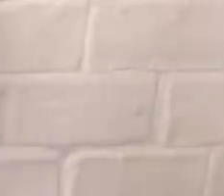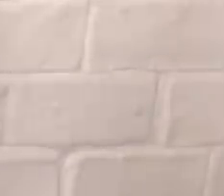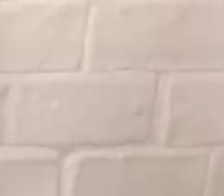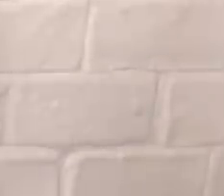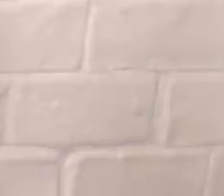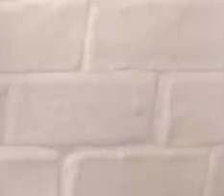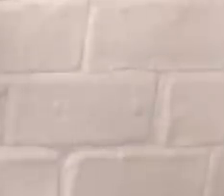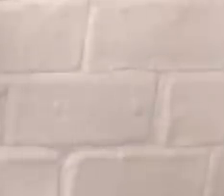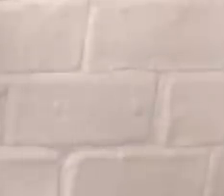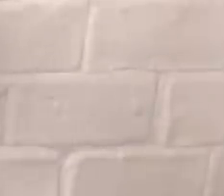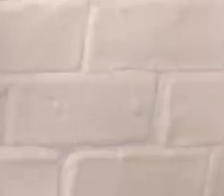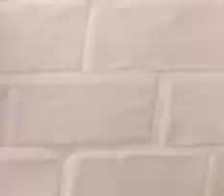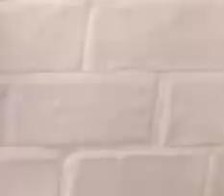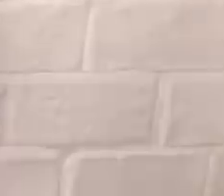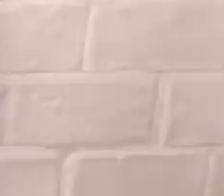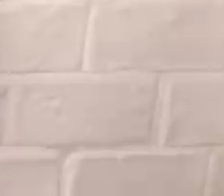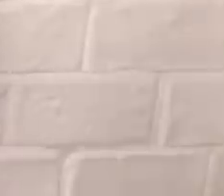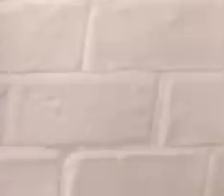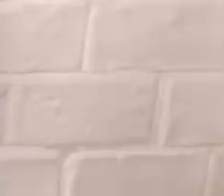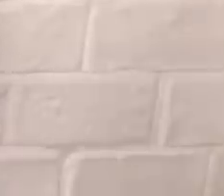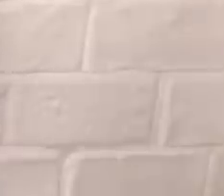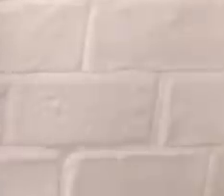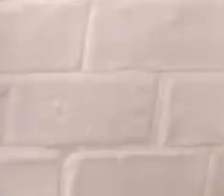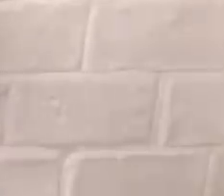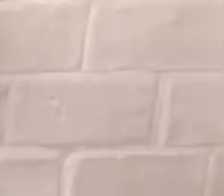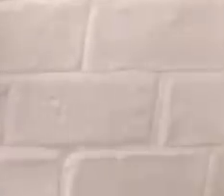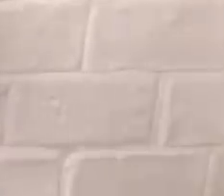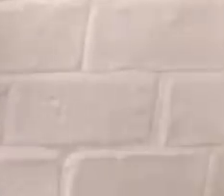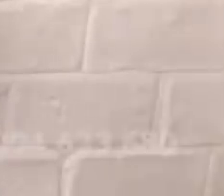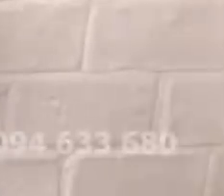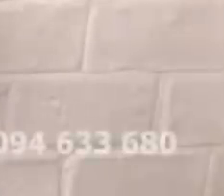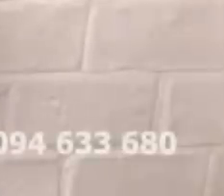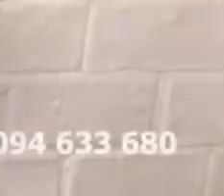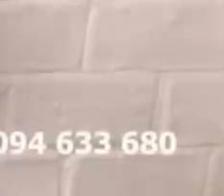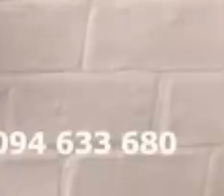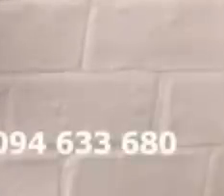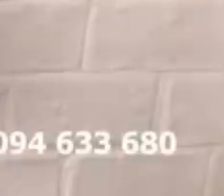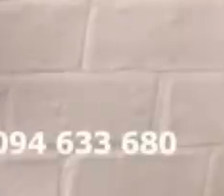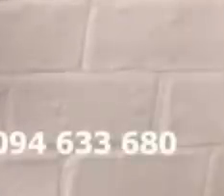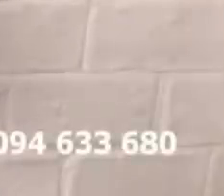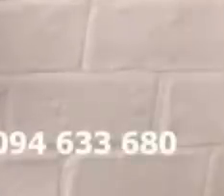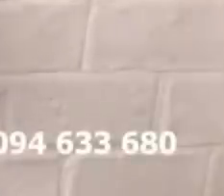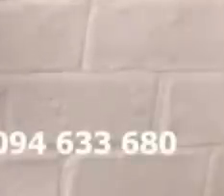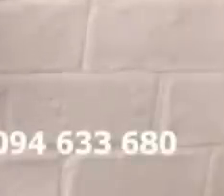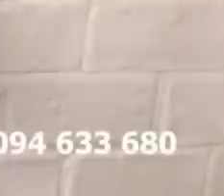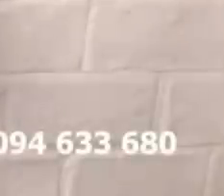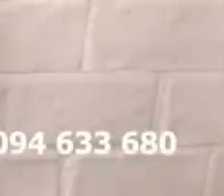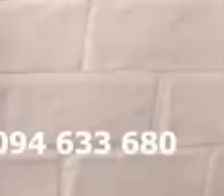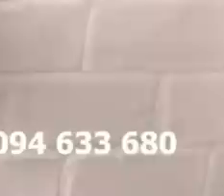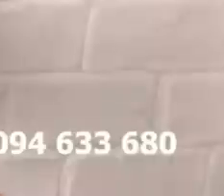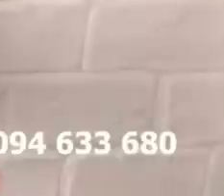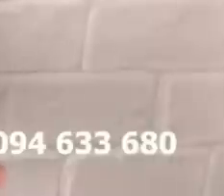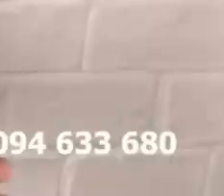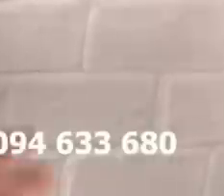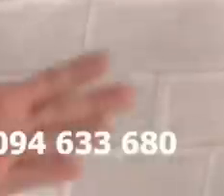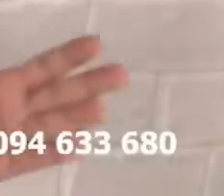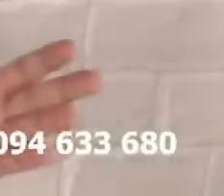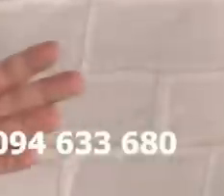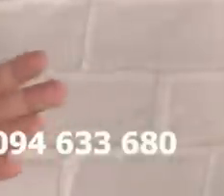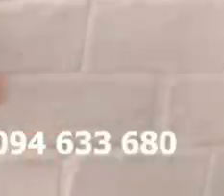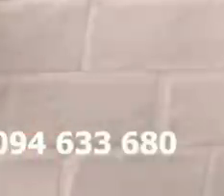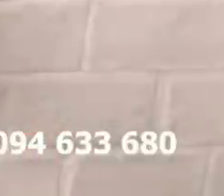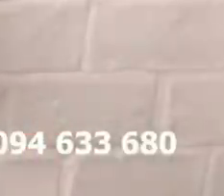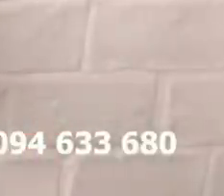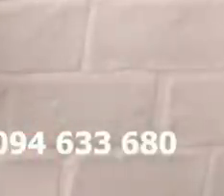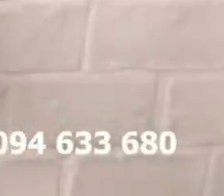final del video y a ustedes mandarles un abrazo grande. Gracias por estar ahí, espero que hayan pasado bien, que se hayan divertido y por sobre todas las cosas, como